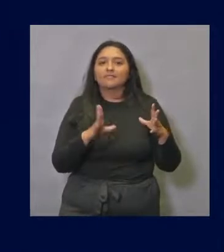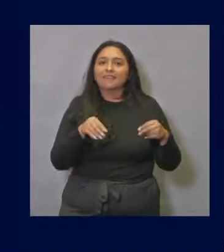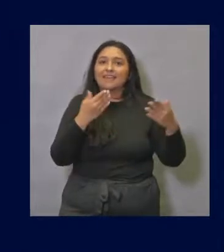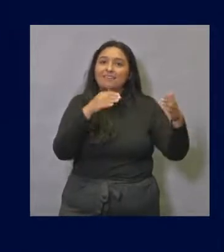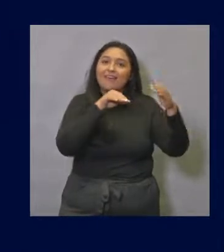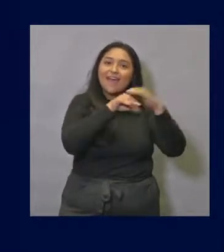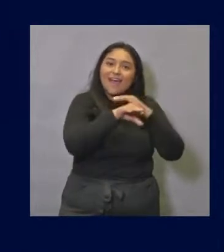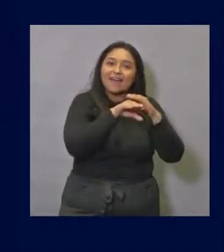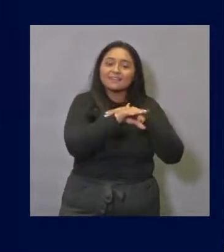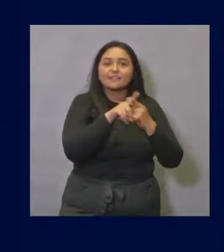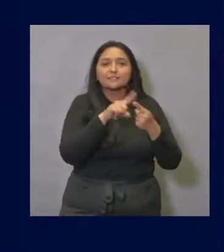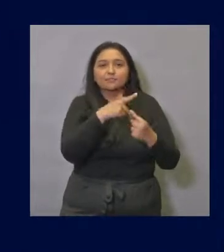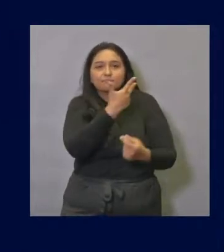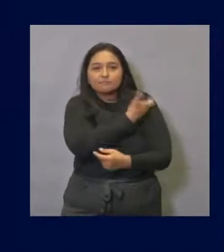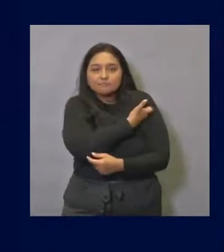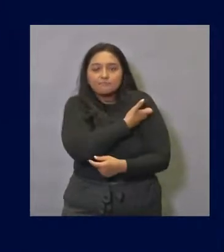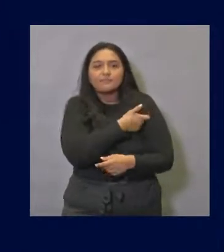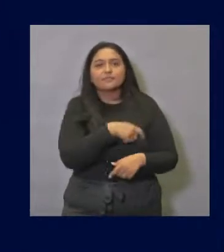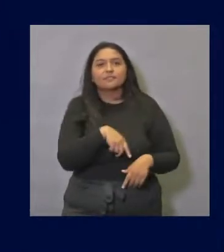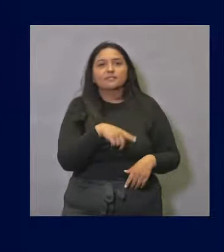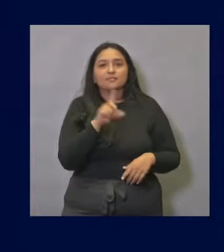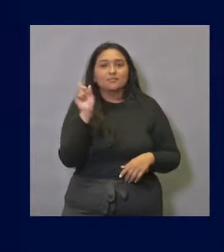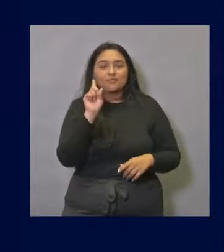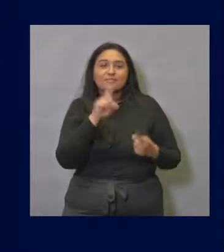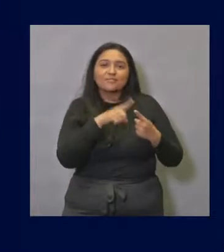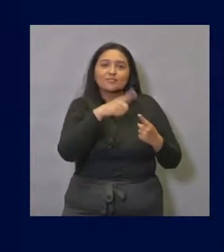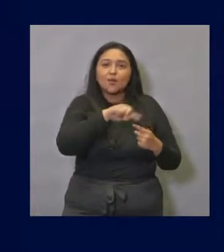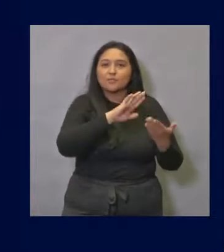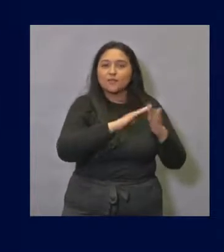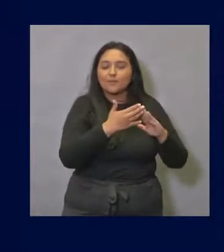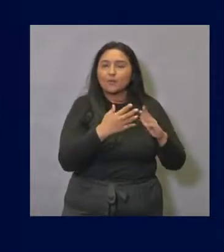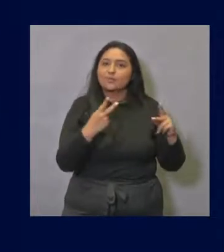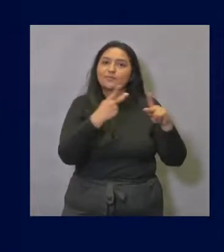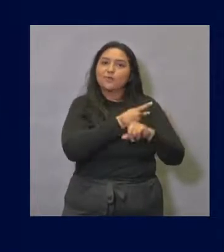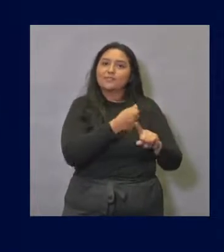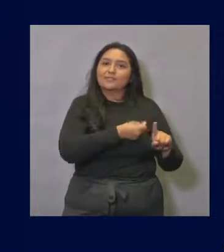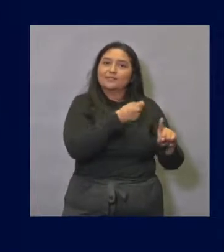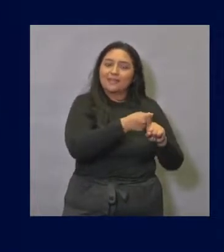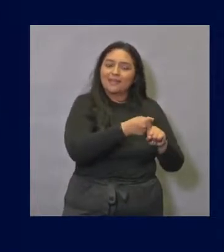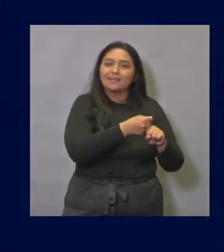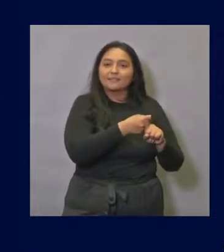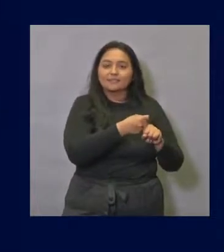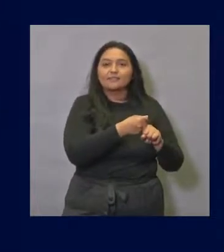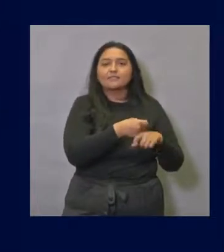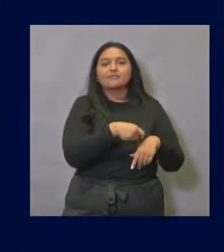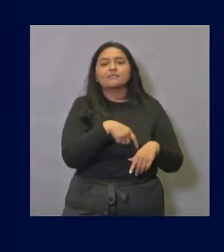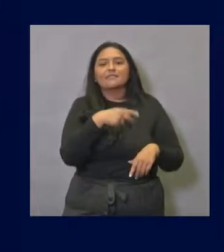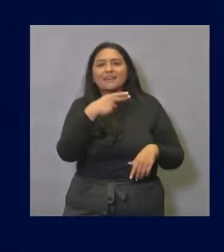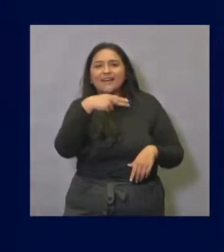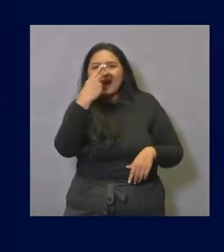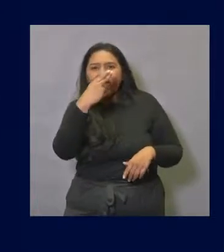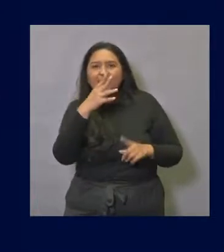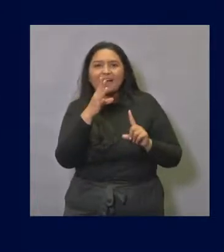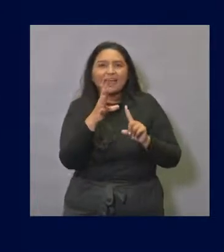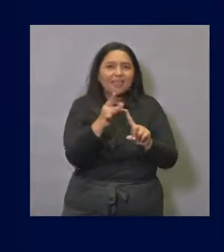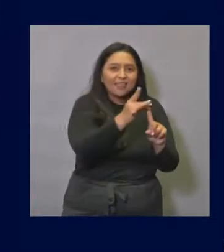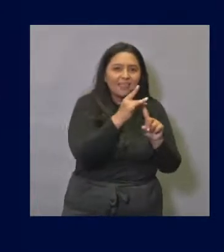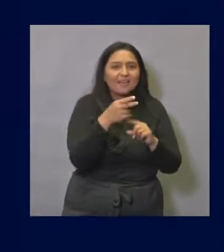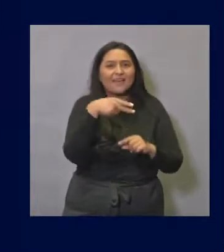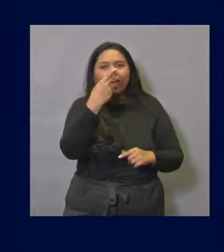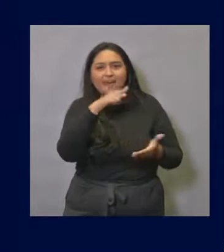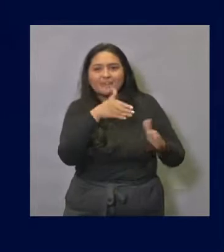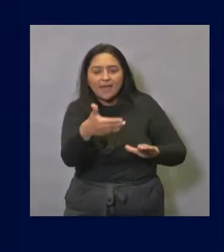las vacunas a algunas de las comunidades más afectadas durante la pandemia, con tasas más altas de casos y